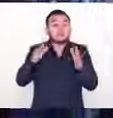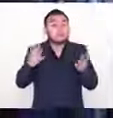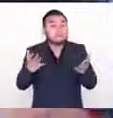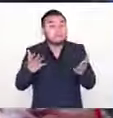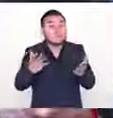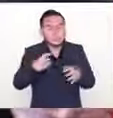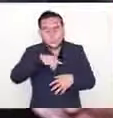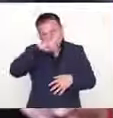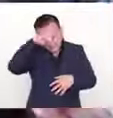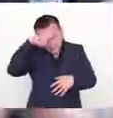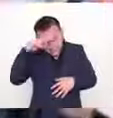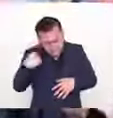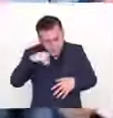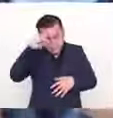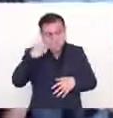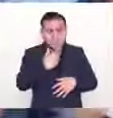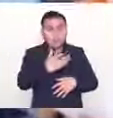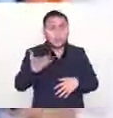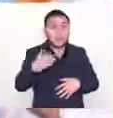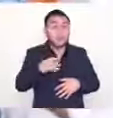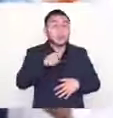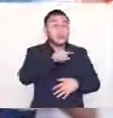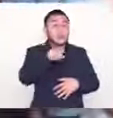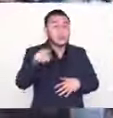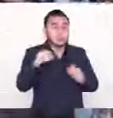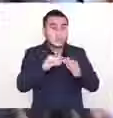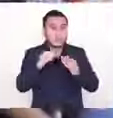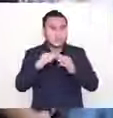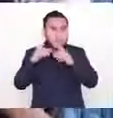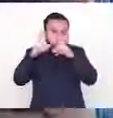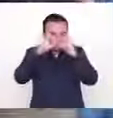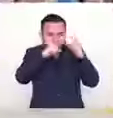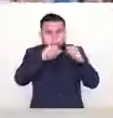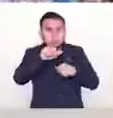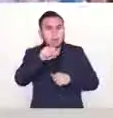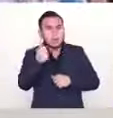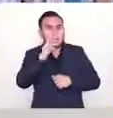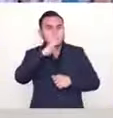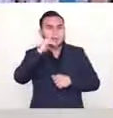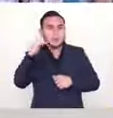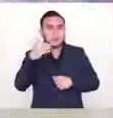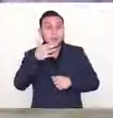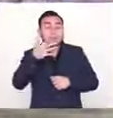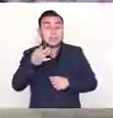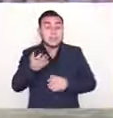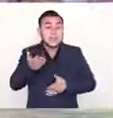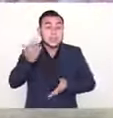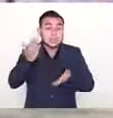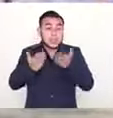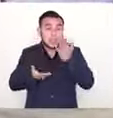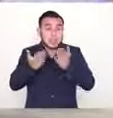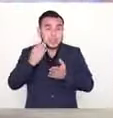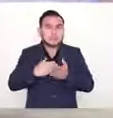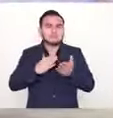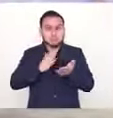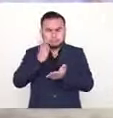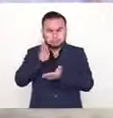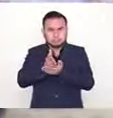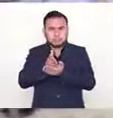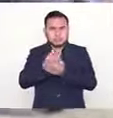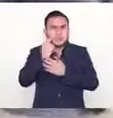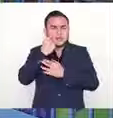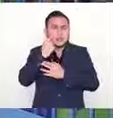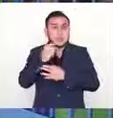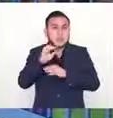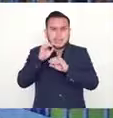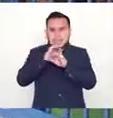trabajan todos ustedes y están también los medios internacionales me imagino que alguno de ustedes andar anduvieron ahí también y